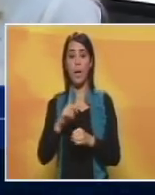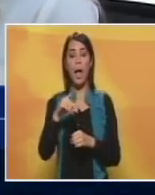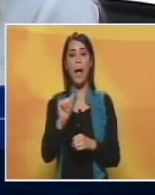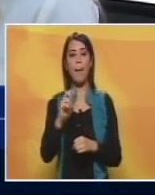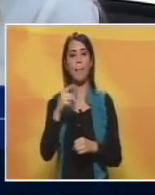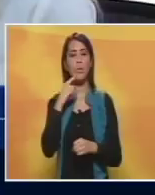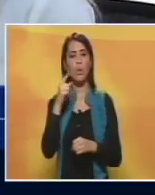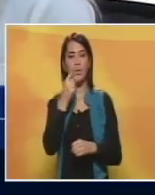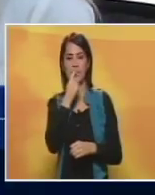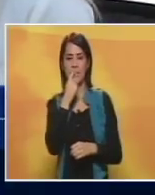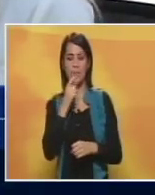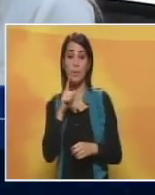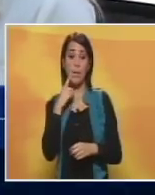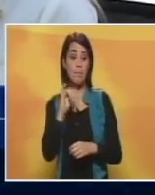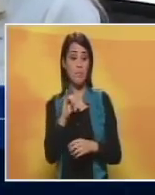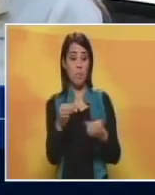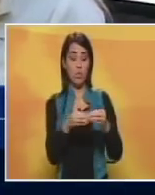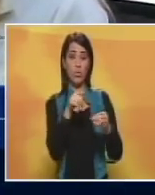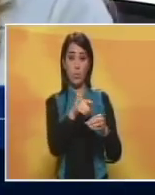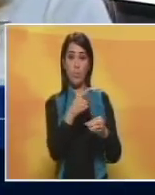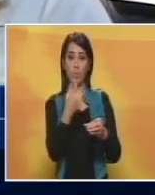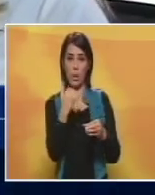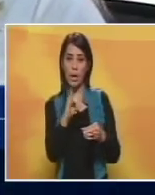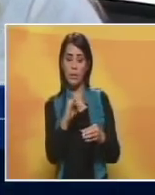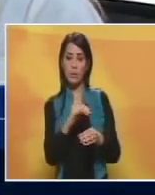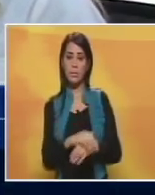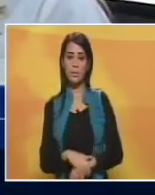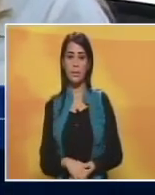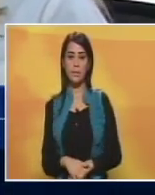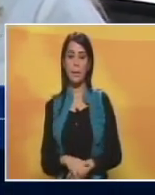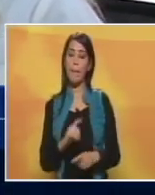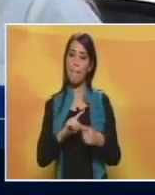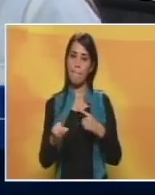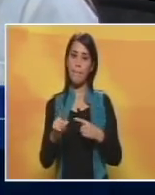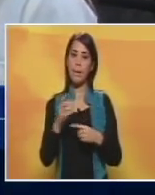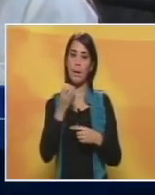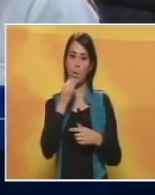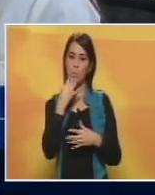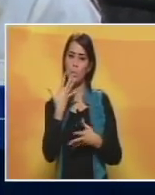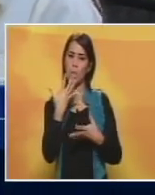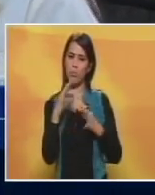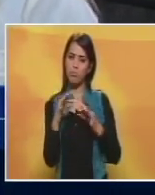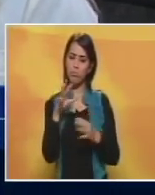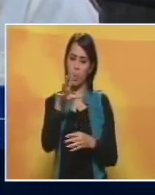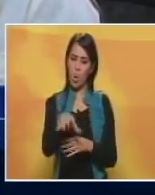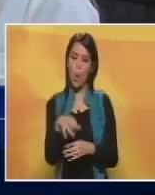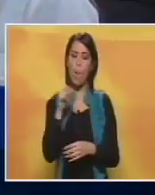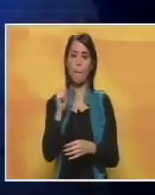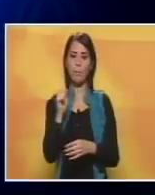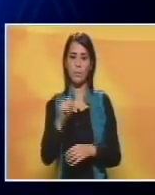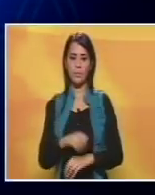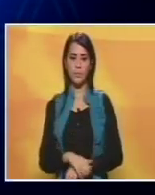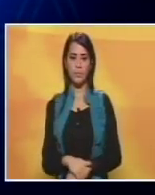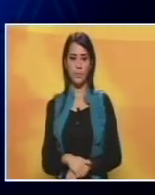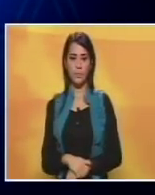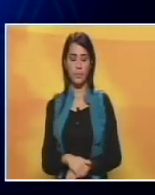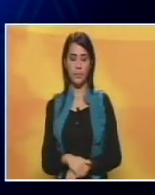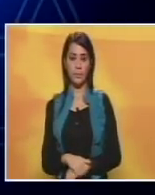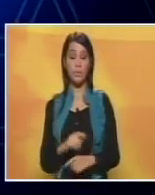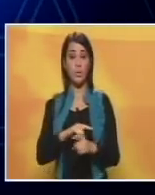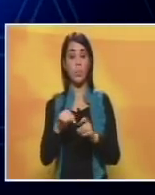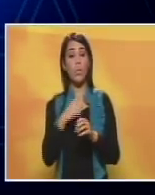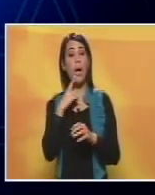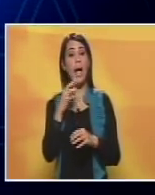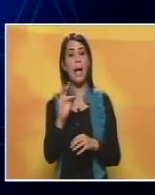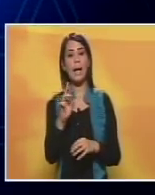mismo grupo de alimentos que pertenecen a los carbohidratos, pero que van a estar mucho más accesibles y disponibles. Las fuentes de grasas también